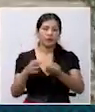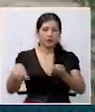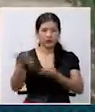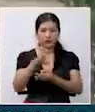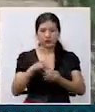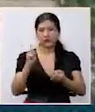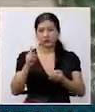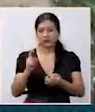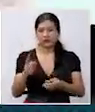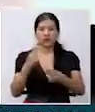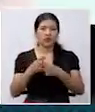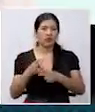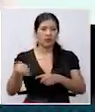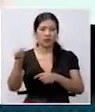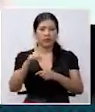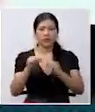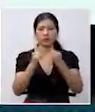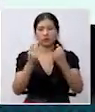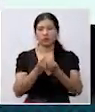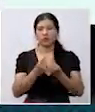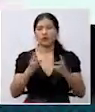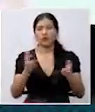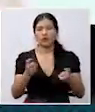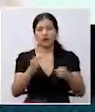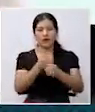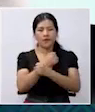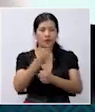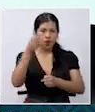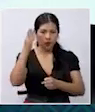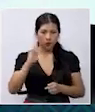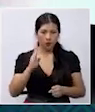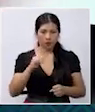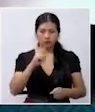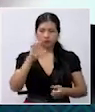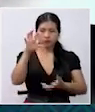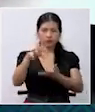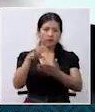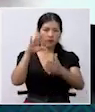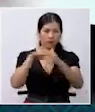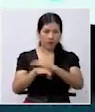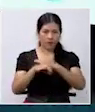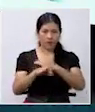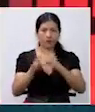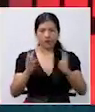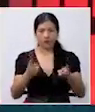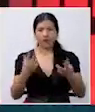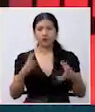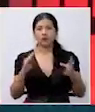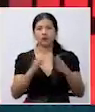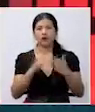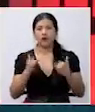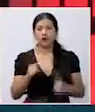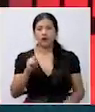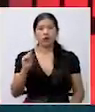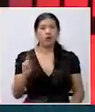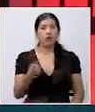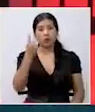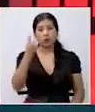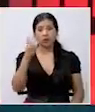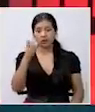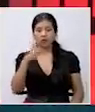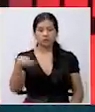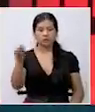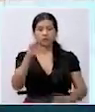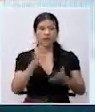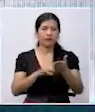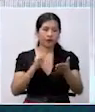de Dios. Estos 17 consumidores están en la urbanización Madre de Dios. Solamente la única zona en la que